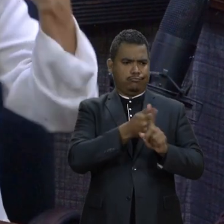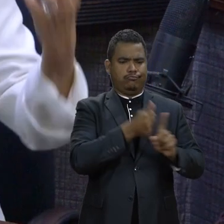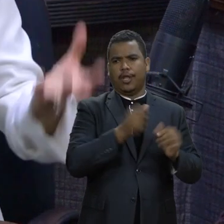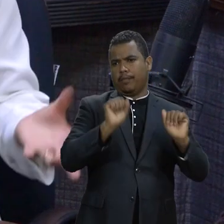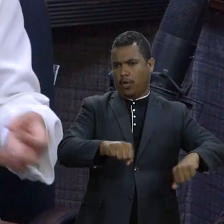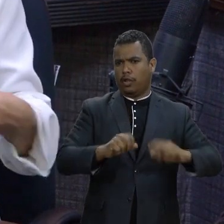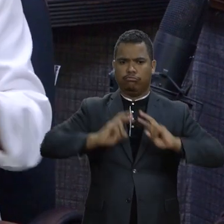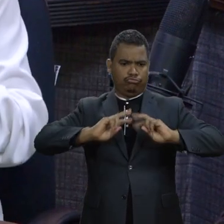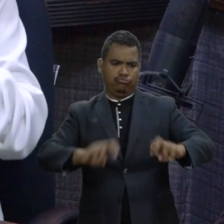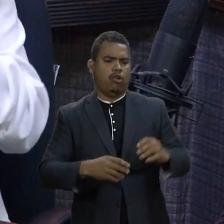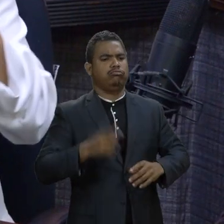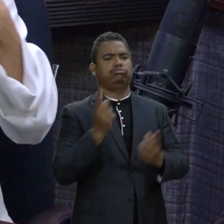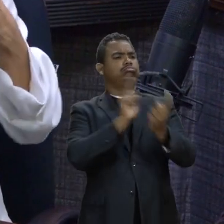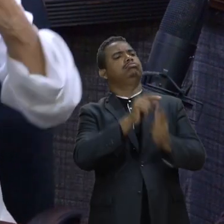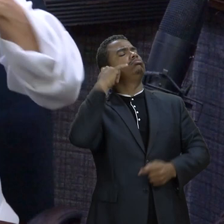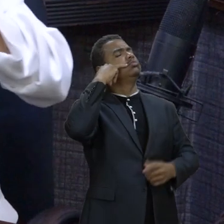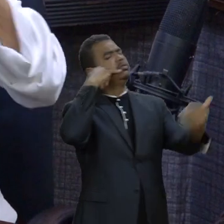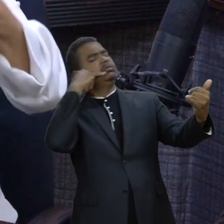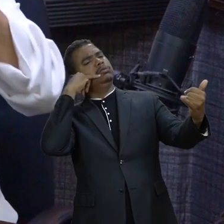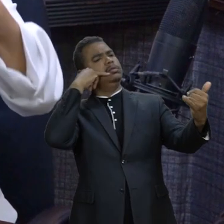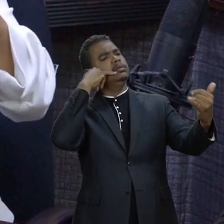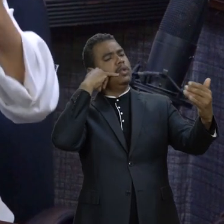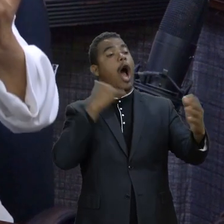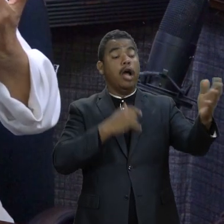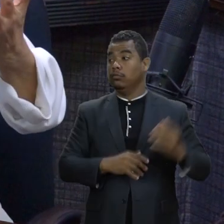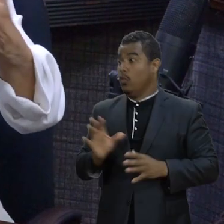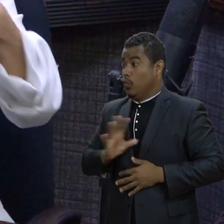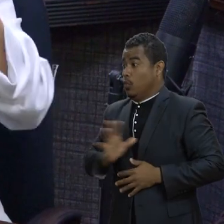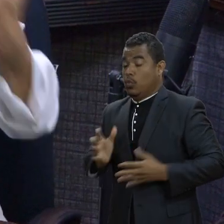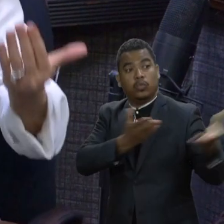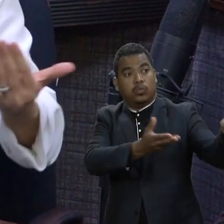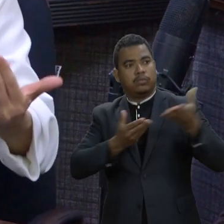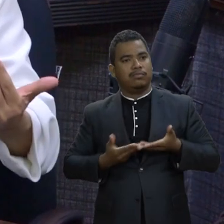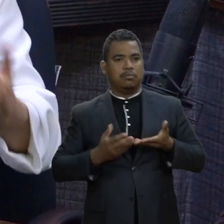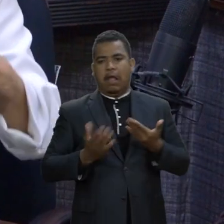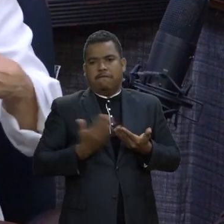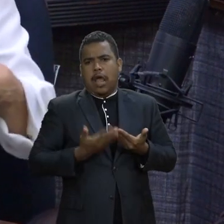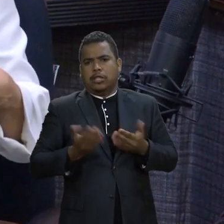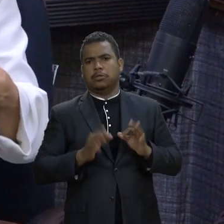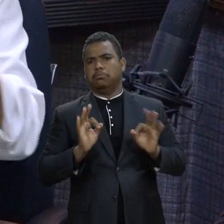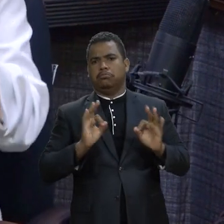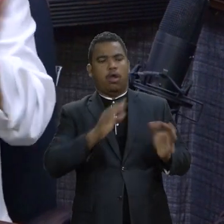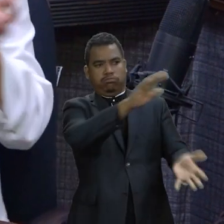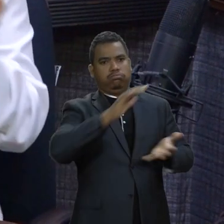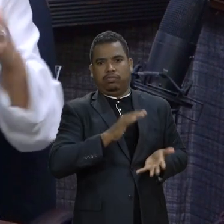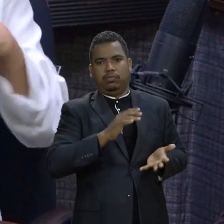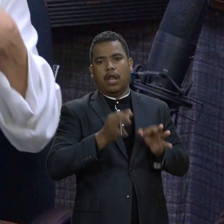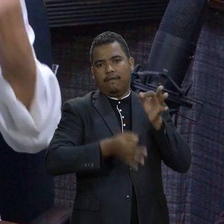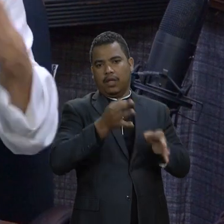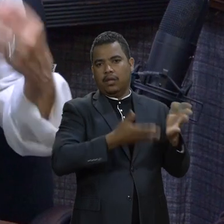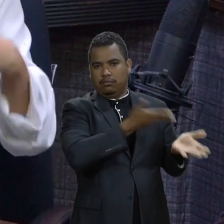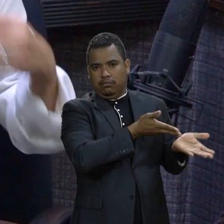alargando, expedientes que se van perdiendo, fiscales que se van cambiando, cuando ya tú cambias un fiscal y viene el otro, ya ese no